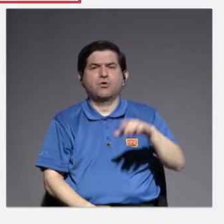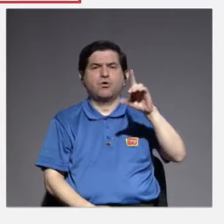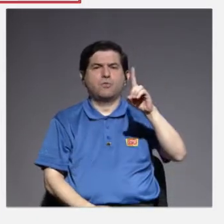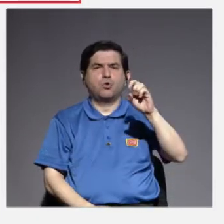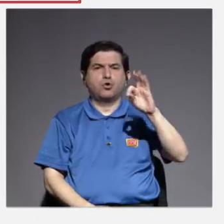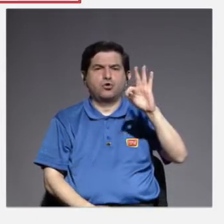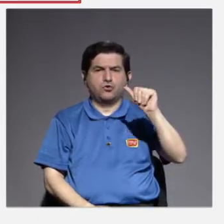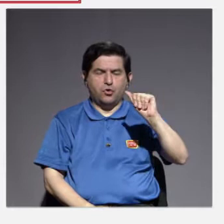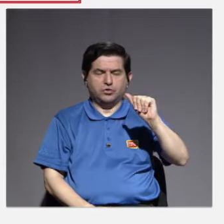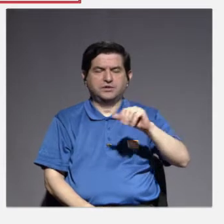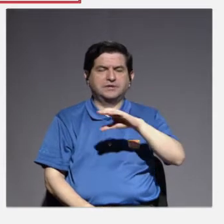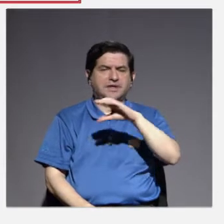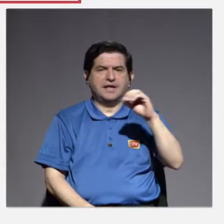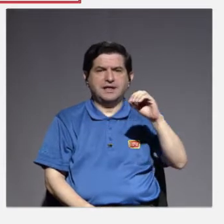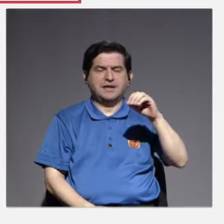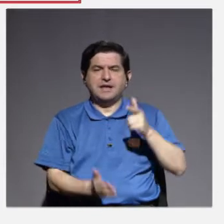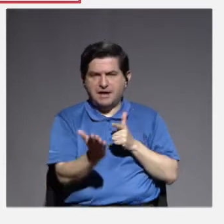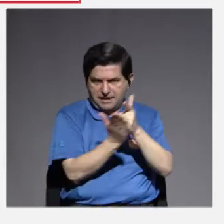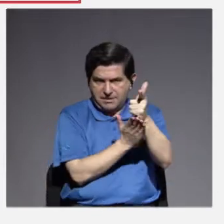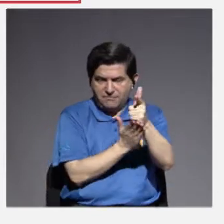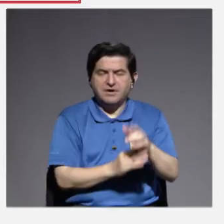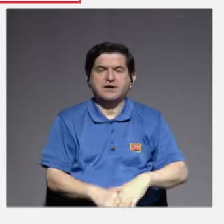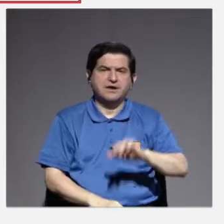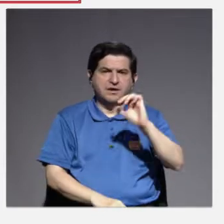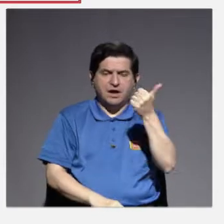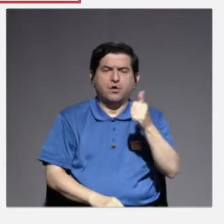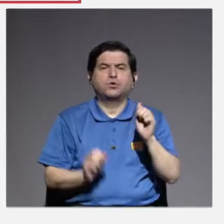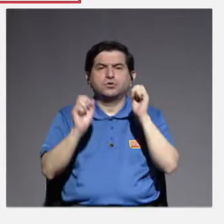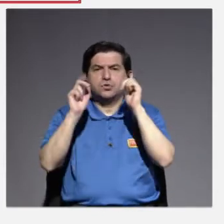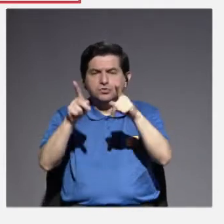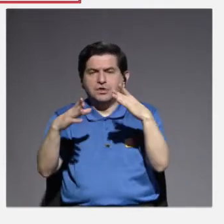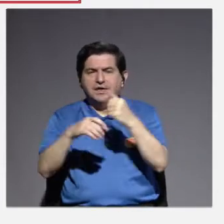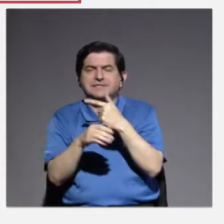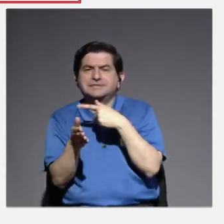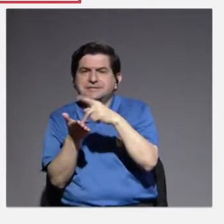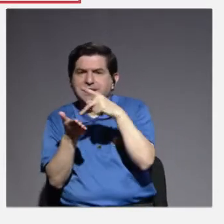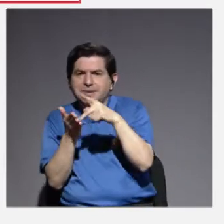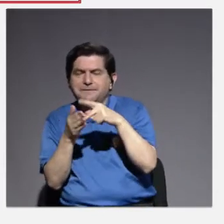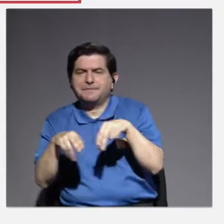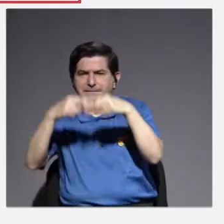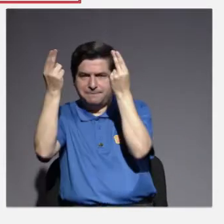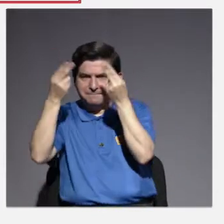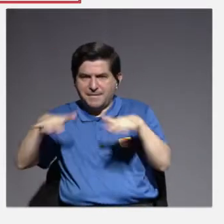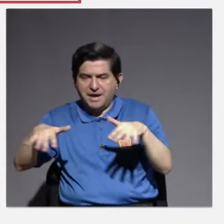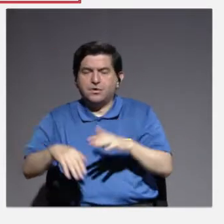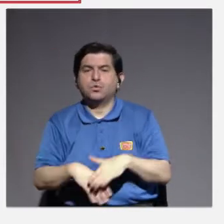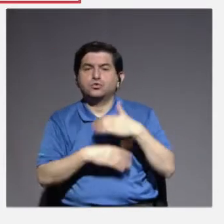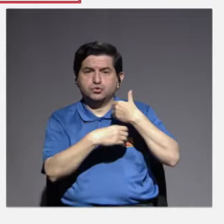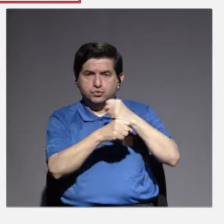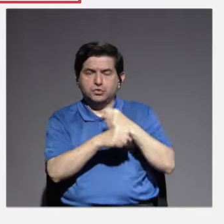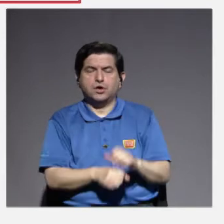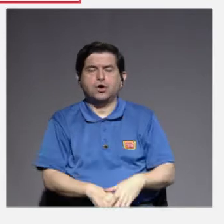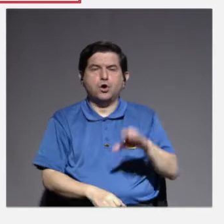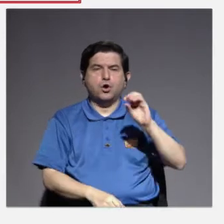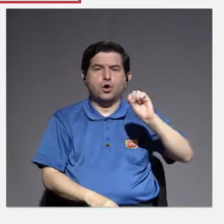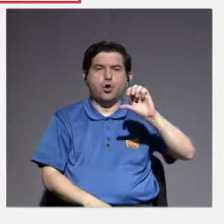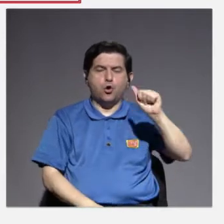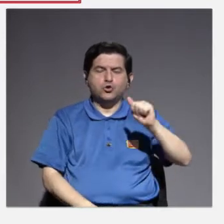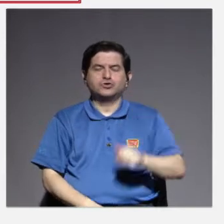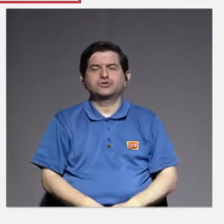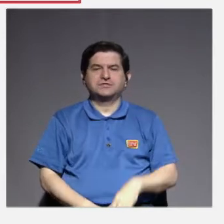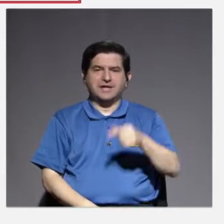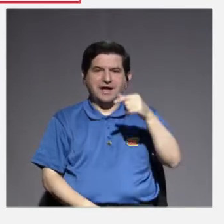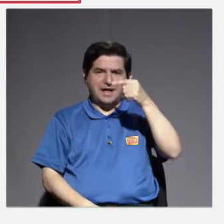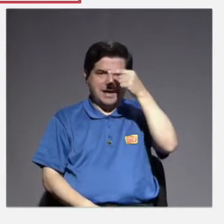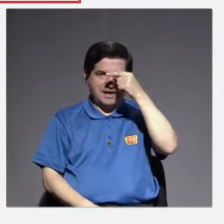Liberia, las que tienen que ver con la posibilidad de realizar pagos en línea, como lo son las municipalidades de Osa, Grecia y Turrialba,